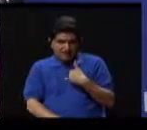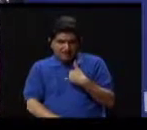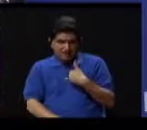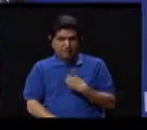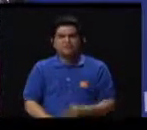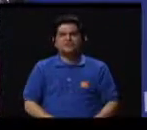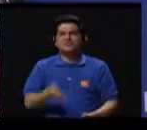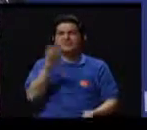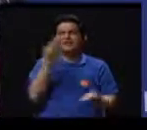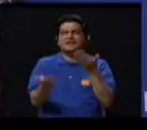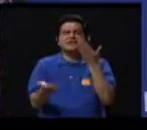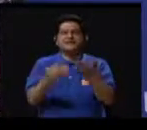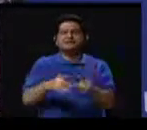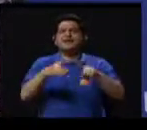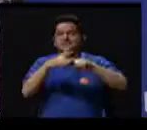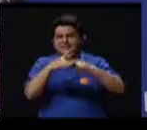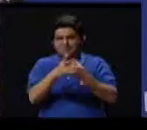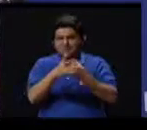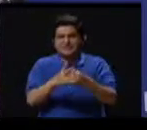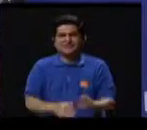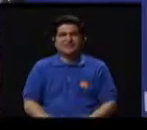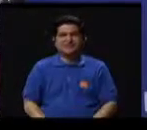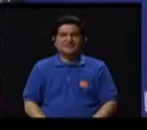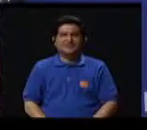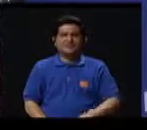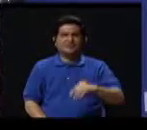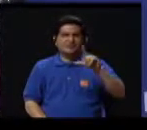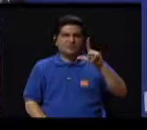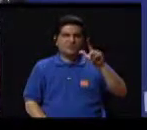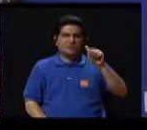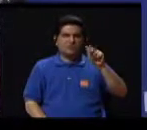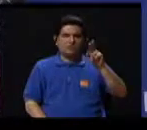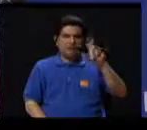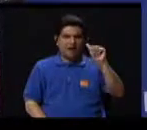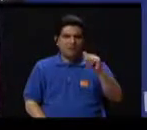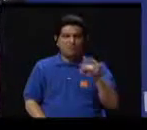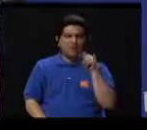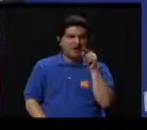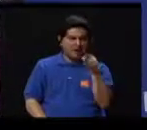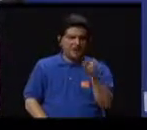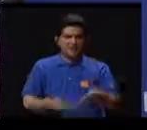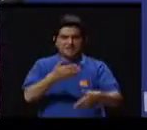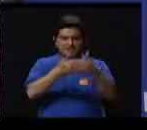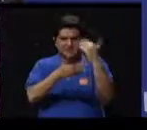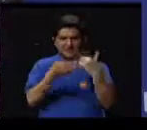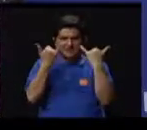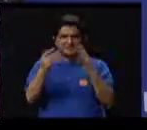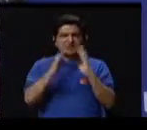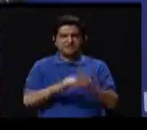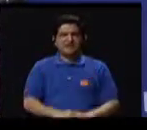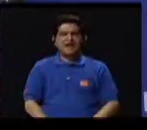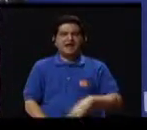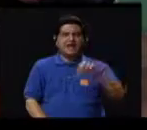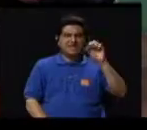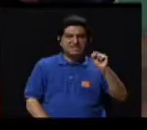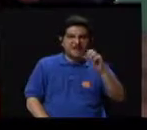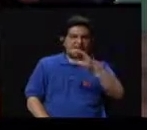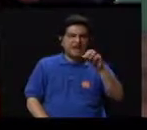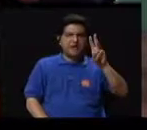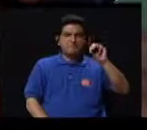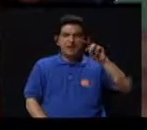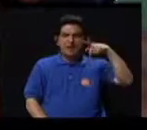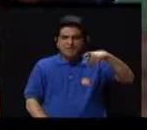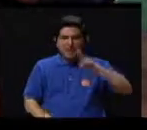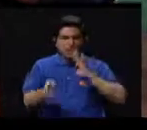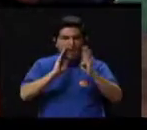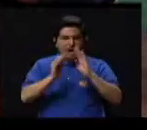Y tal vez un poquito para comenzar, Laura, ellas nos han hablado ya un poco, tanto Shareli como María Paula nos estuvieron